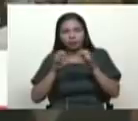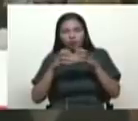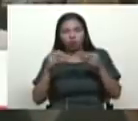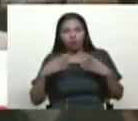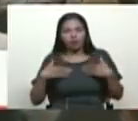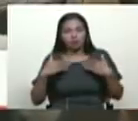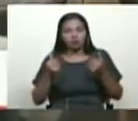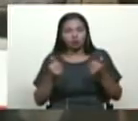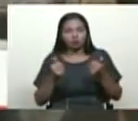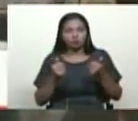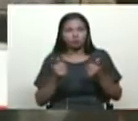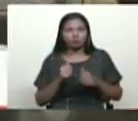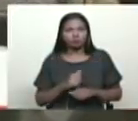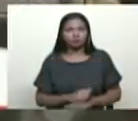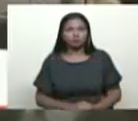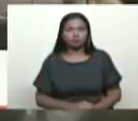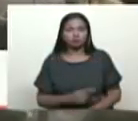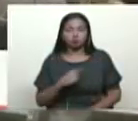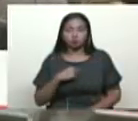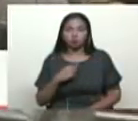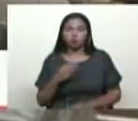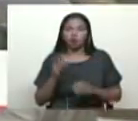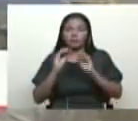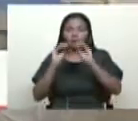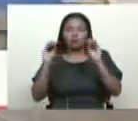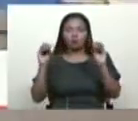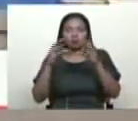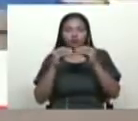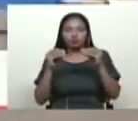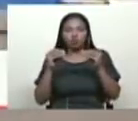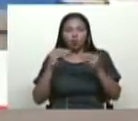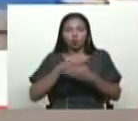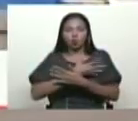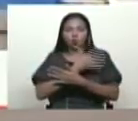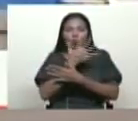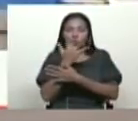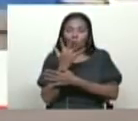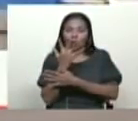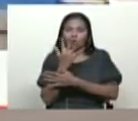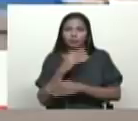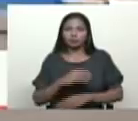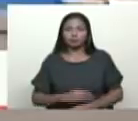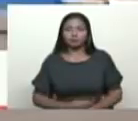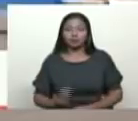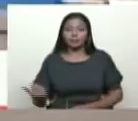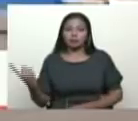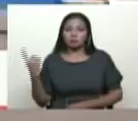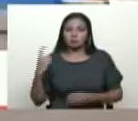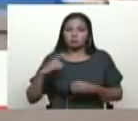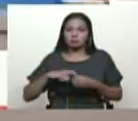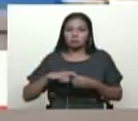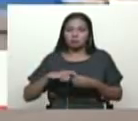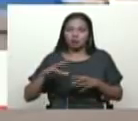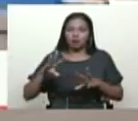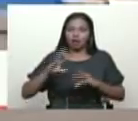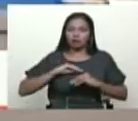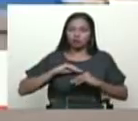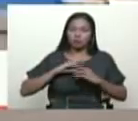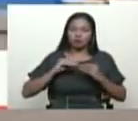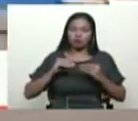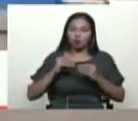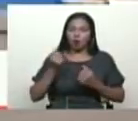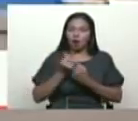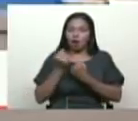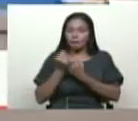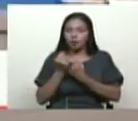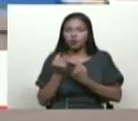salud. Yo le voy a proponer a mis hermanos del ALBA para que el ALBA asuma todo el